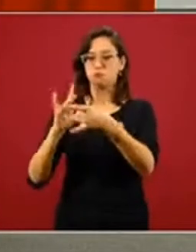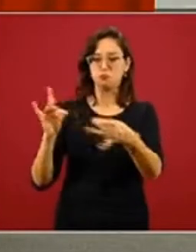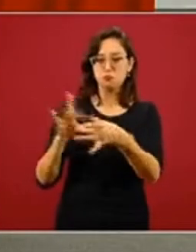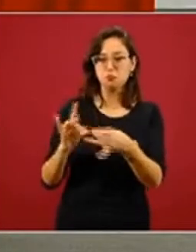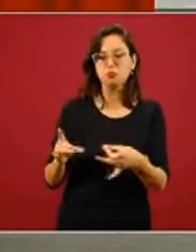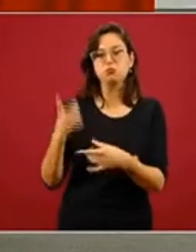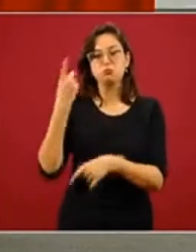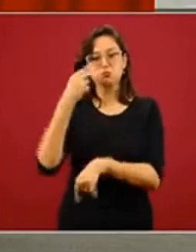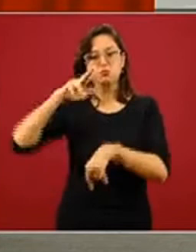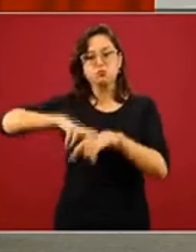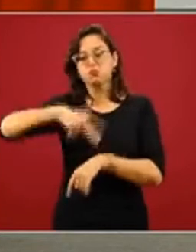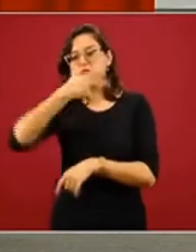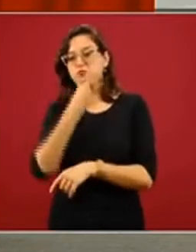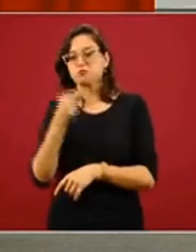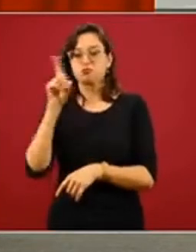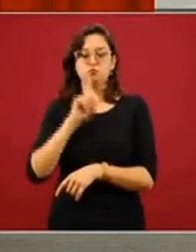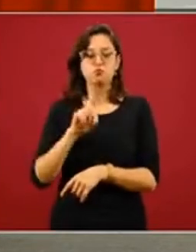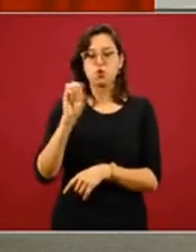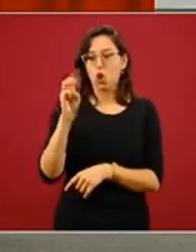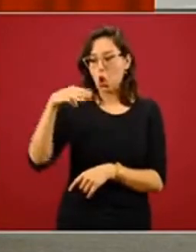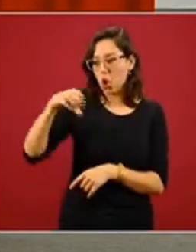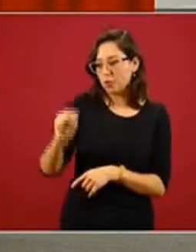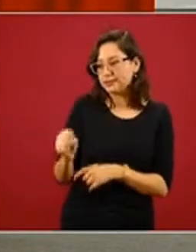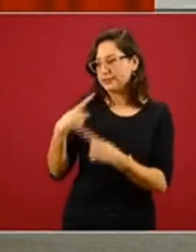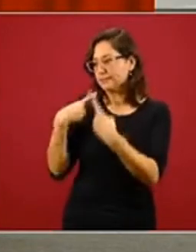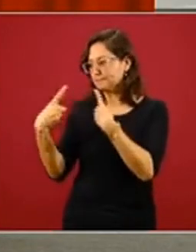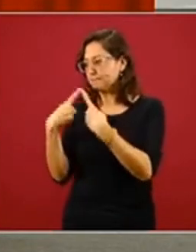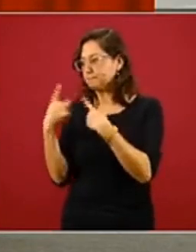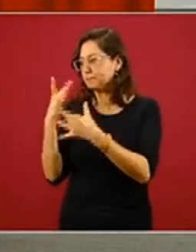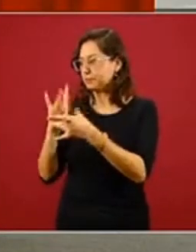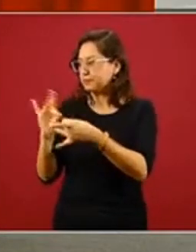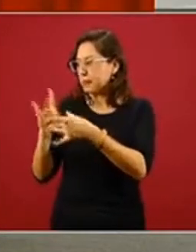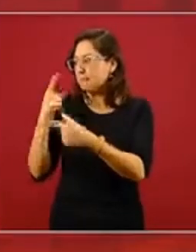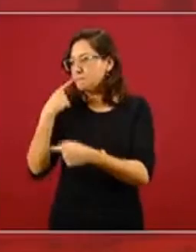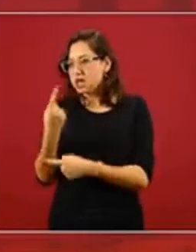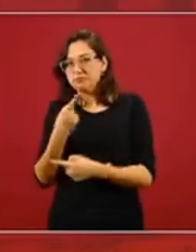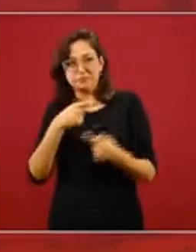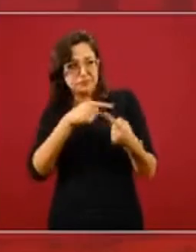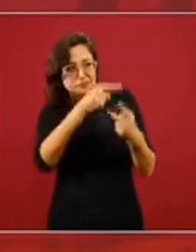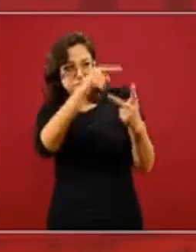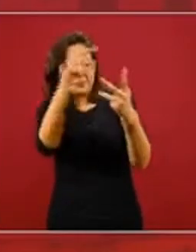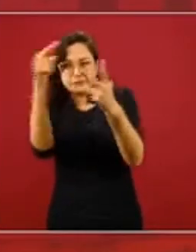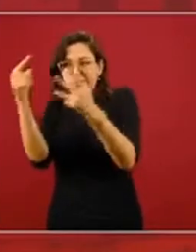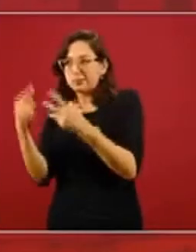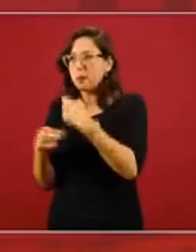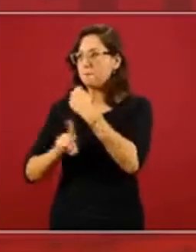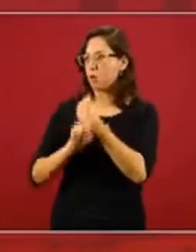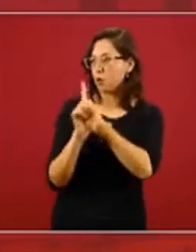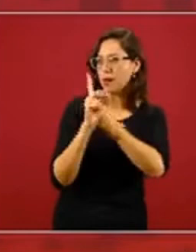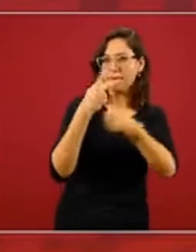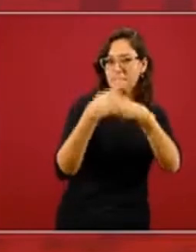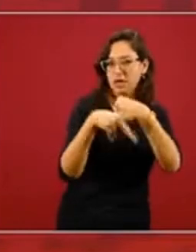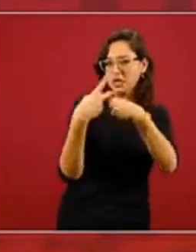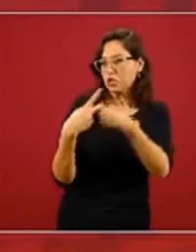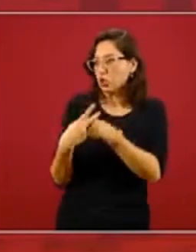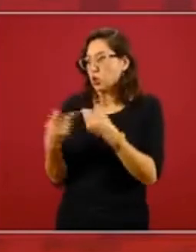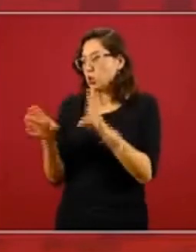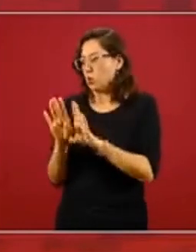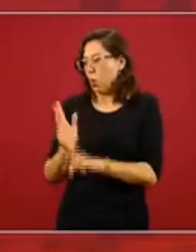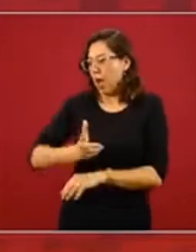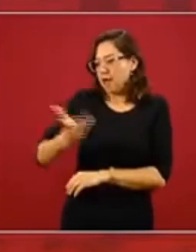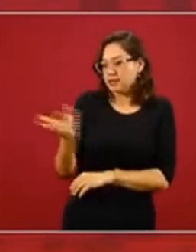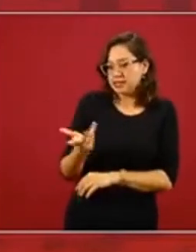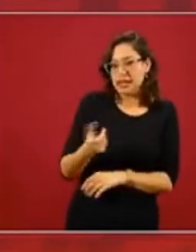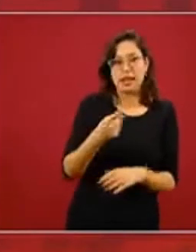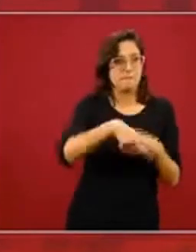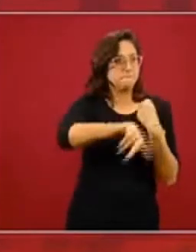director o directora de la Organización Mundial de la Salud sobre la evaluación de riesgos y las acciones que se recomiendan a los Estados miembros